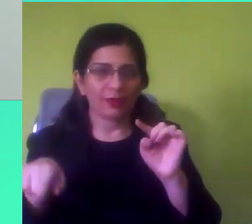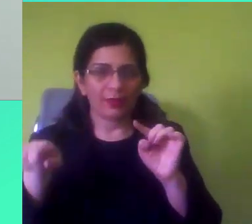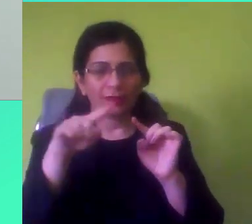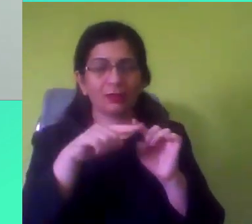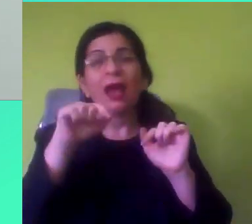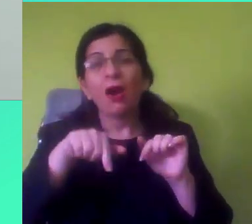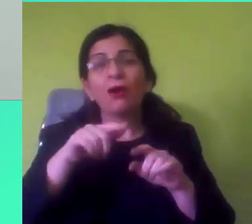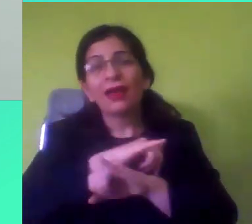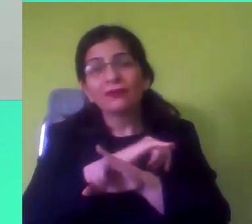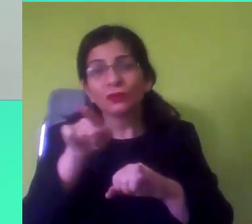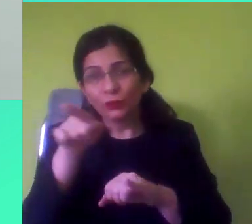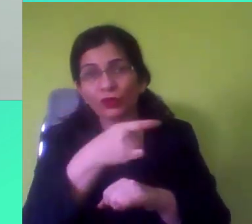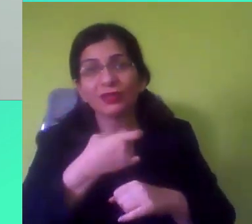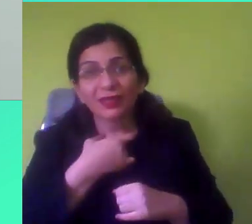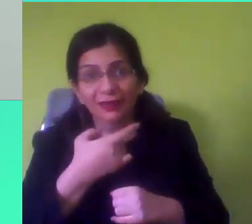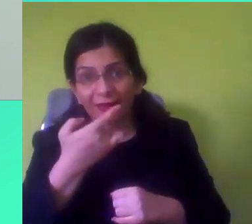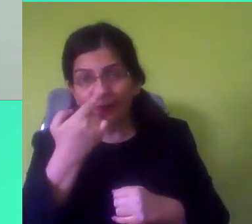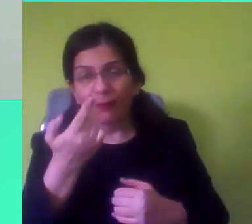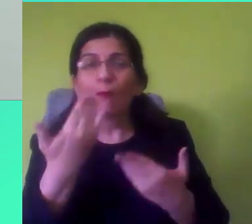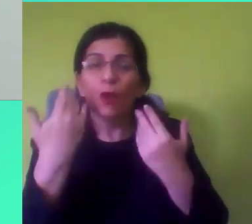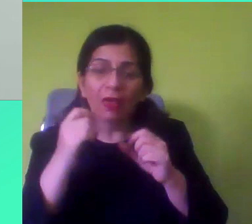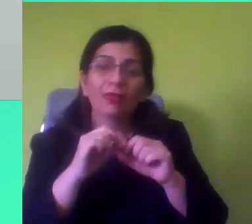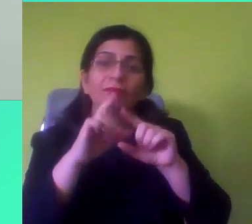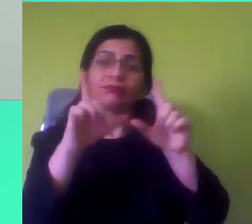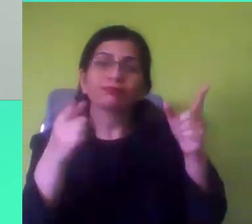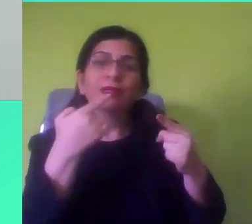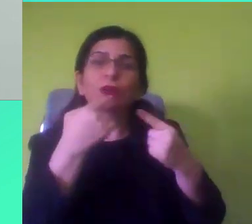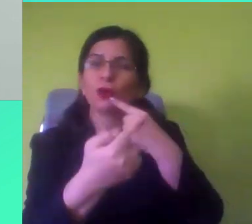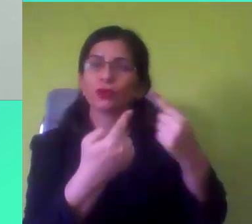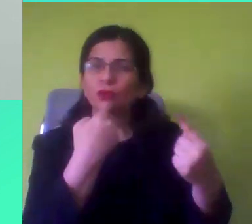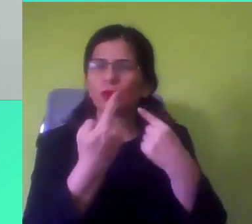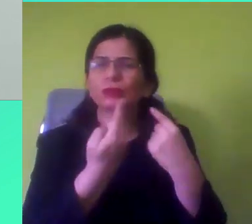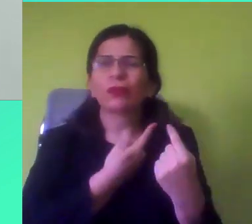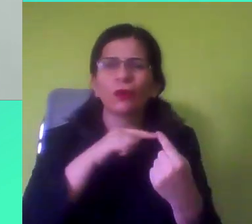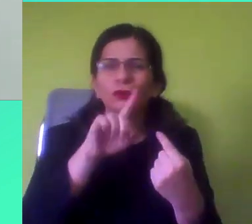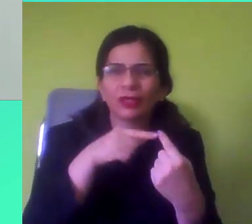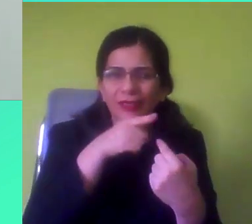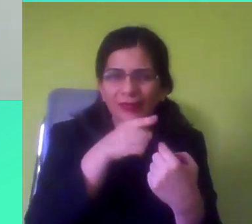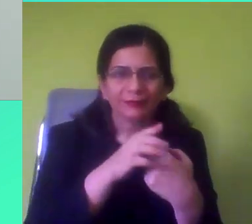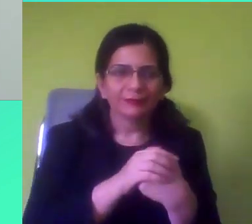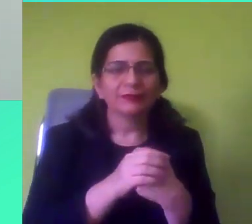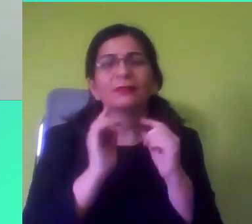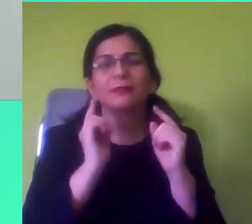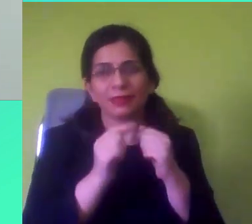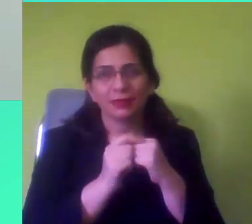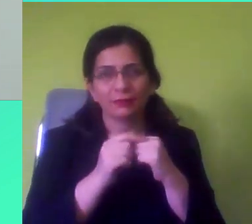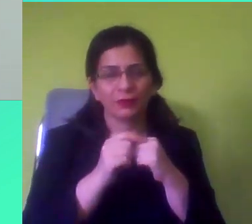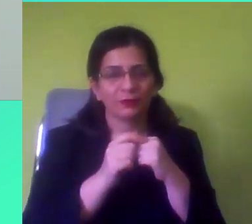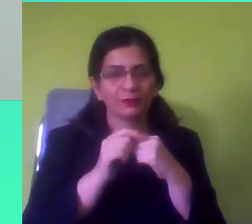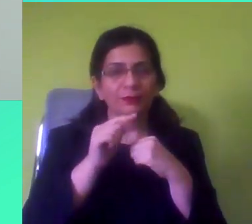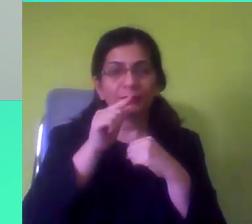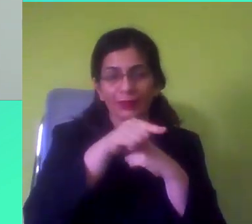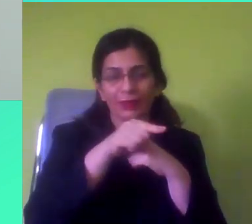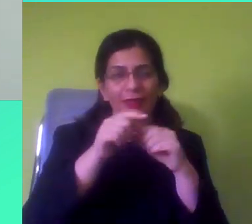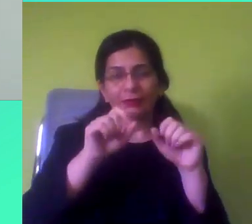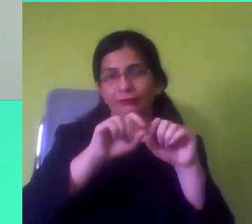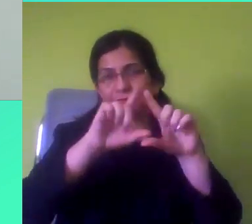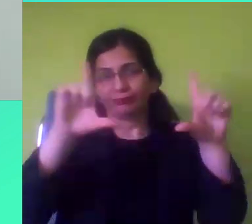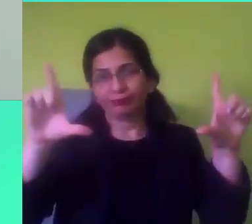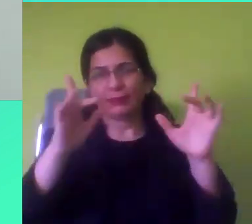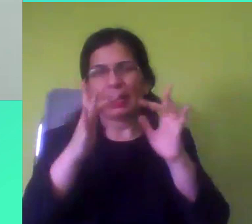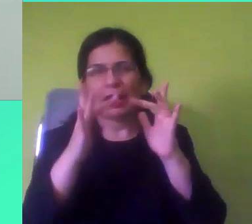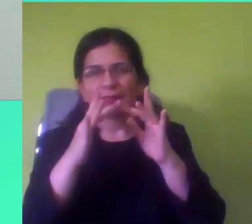Entonces, bueno, os invito para que consultéis este material, que está disponible desde la página de CONICET Documental,